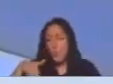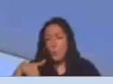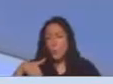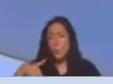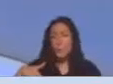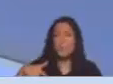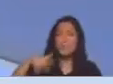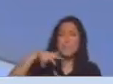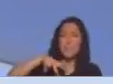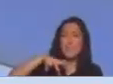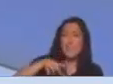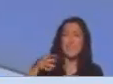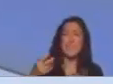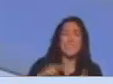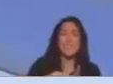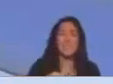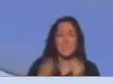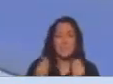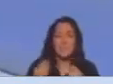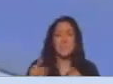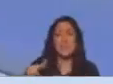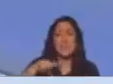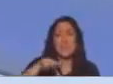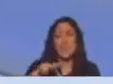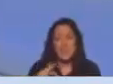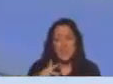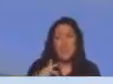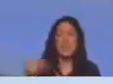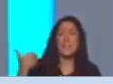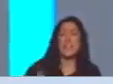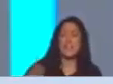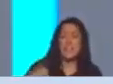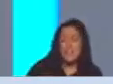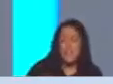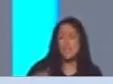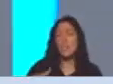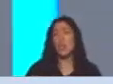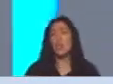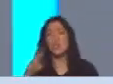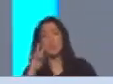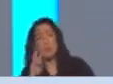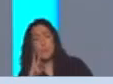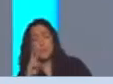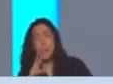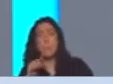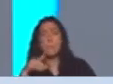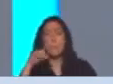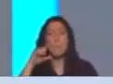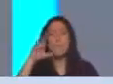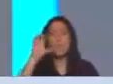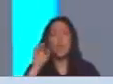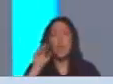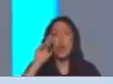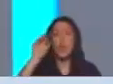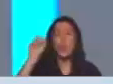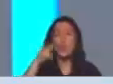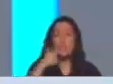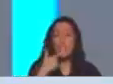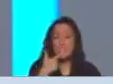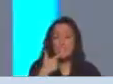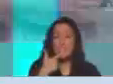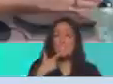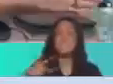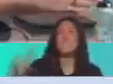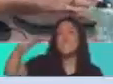satélite argentino de observación con microondas son ya la nueva generación está volando son dos